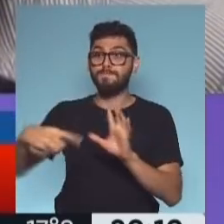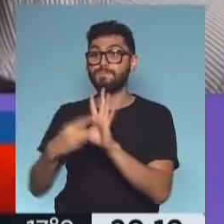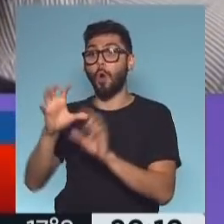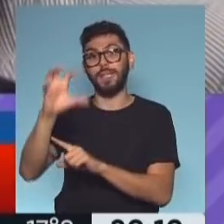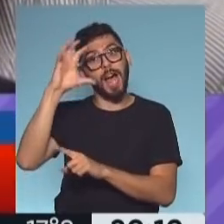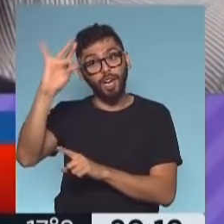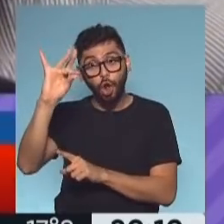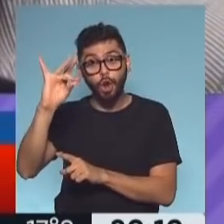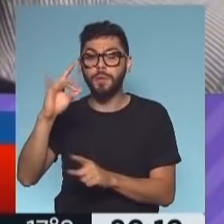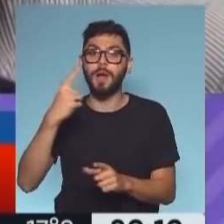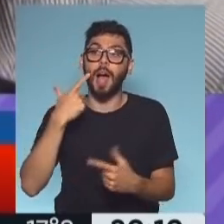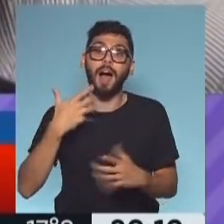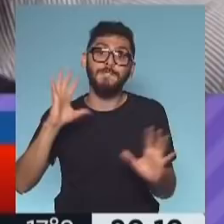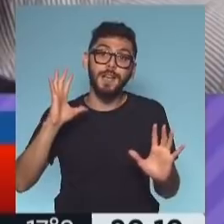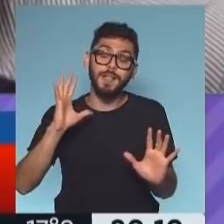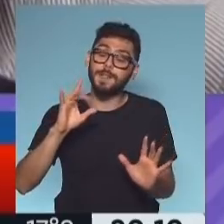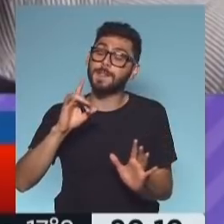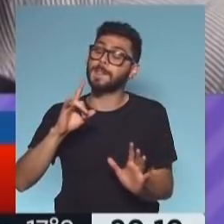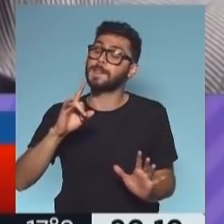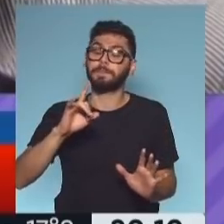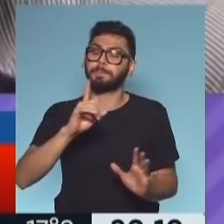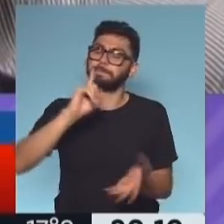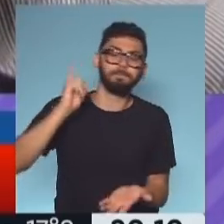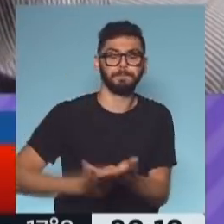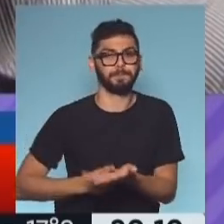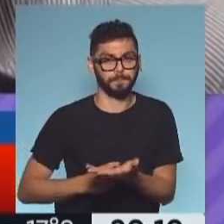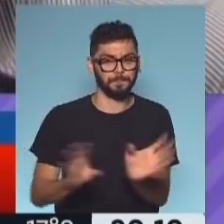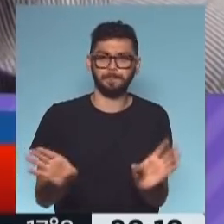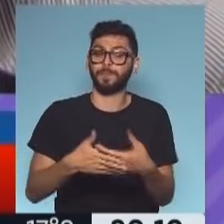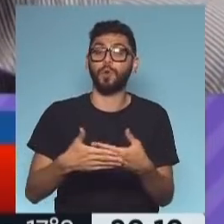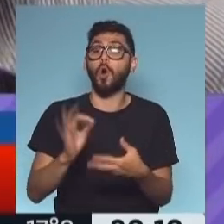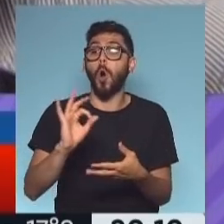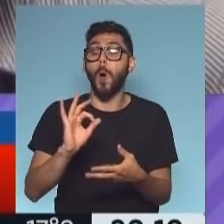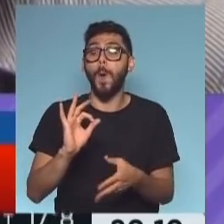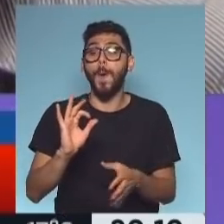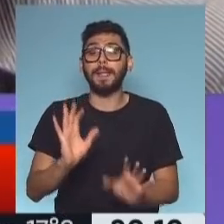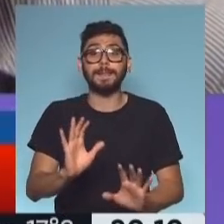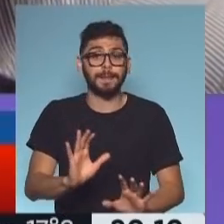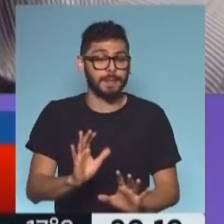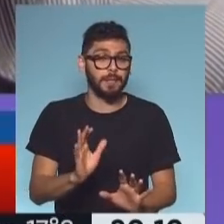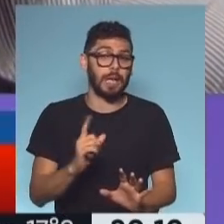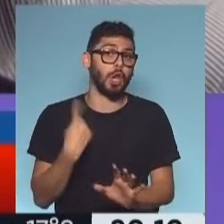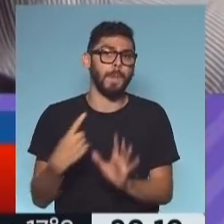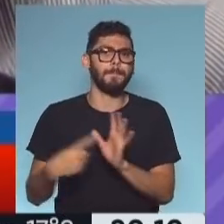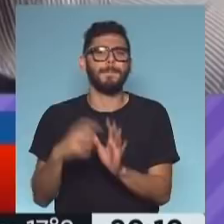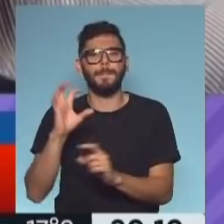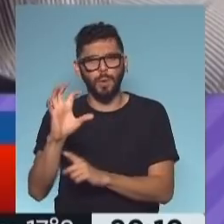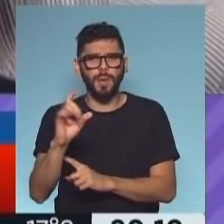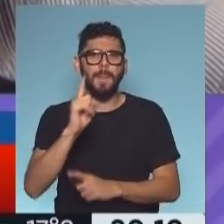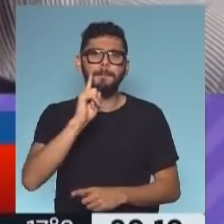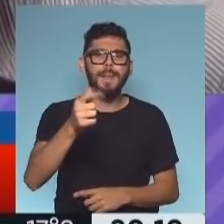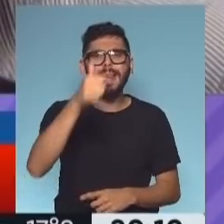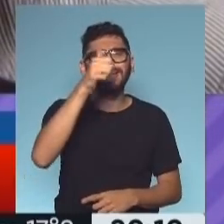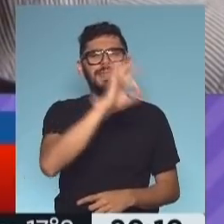se terminan traduciendo en medidas más duras o si podemos seguir sosteniéndolo de esta manera. Nosotros en la provincia todavía tenemos